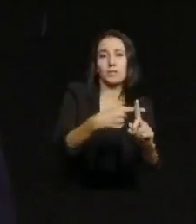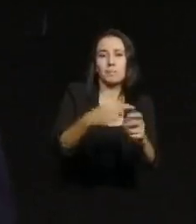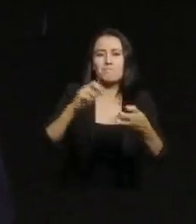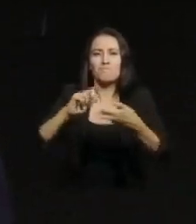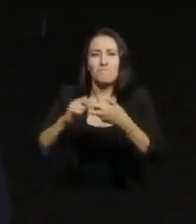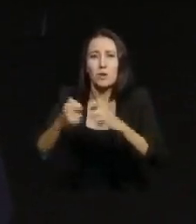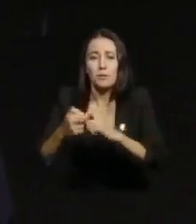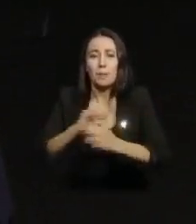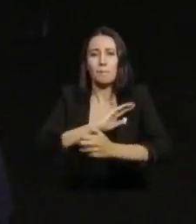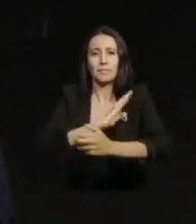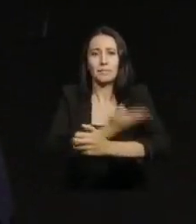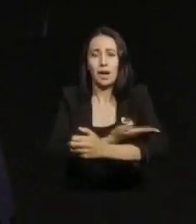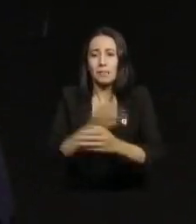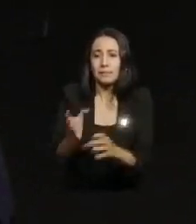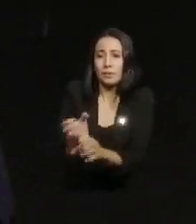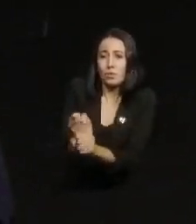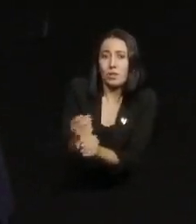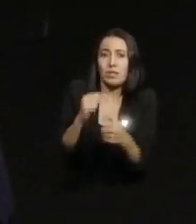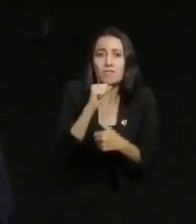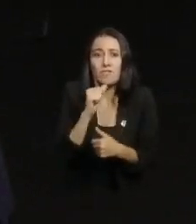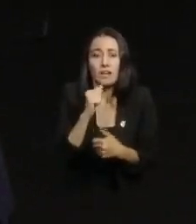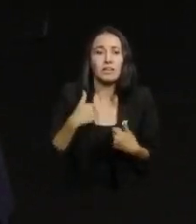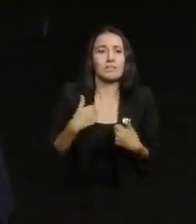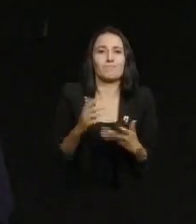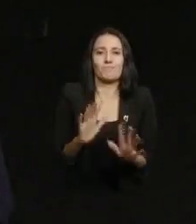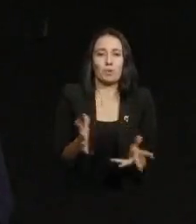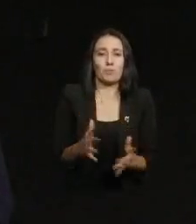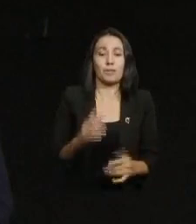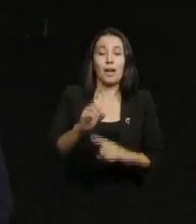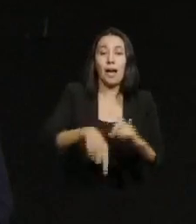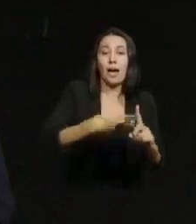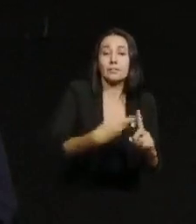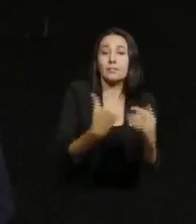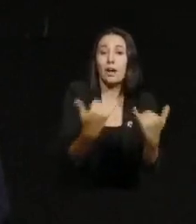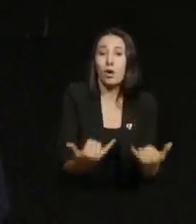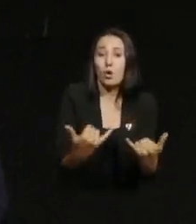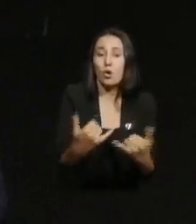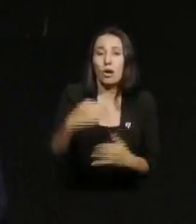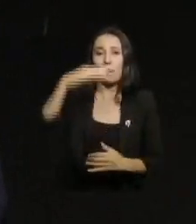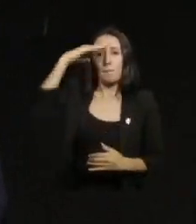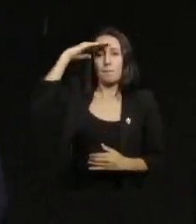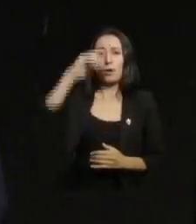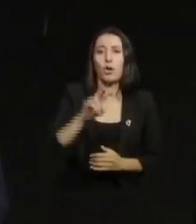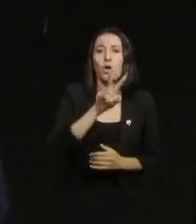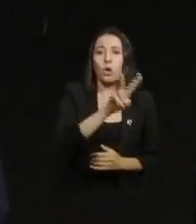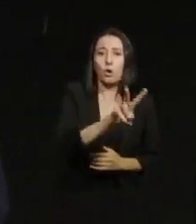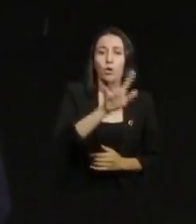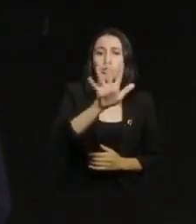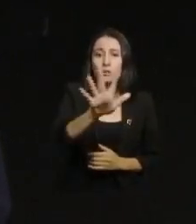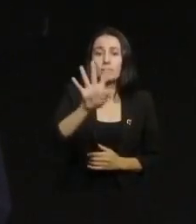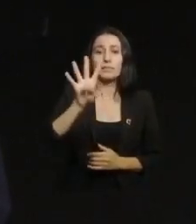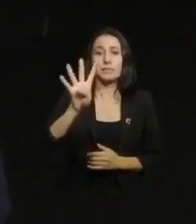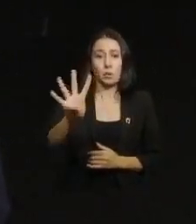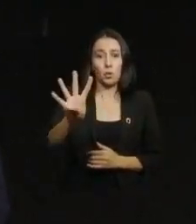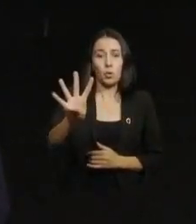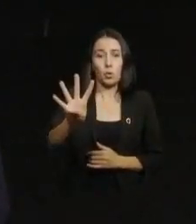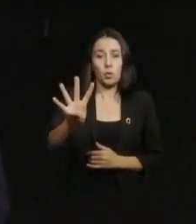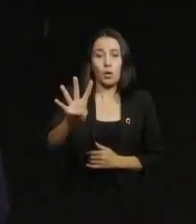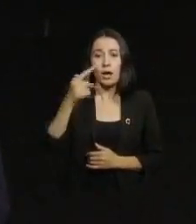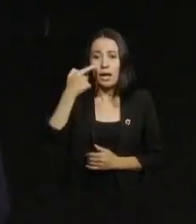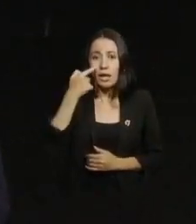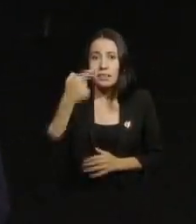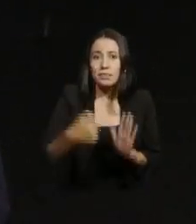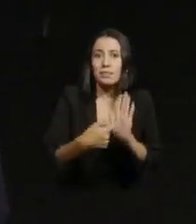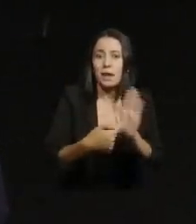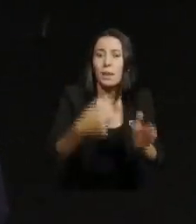inconvenientes de seguridad. Sin embargo, hasta el momento, la Policía Nacional ha generado 254 citaciones, que